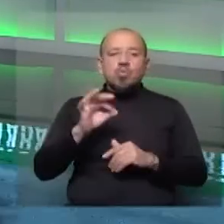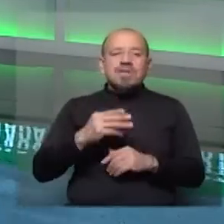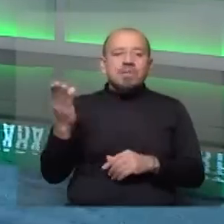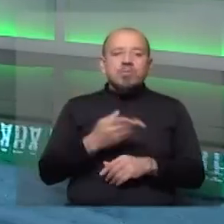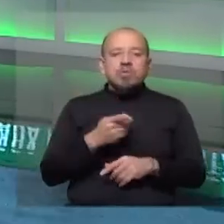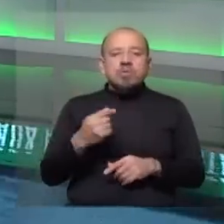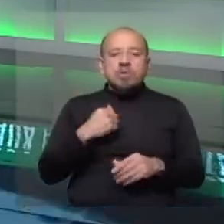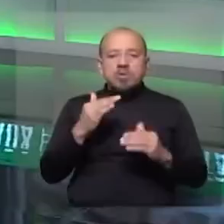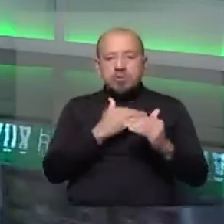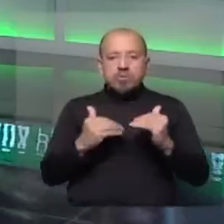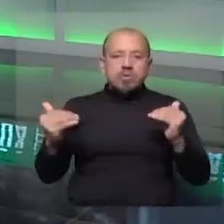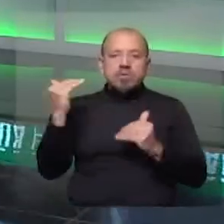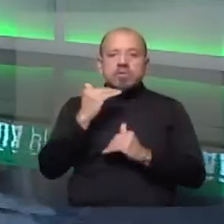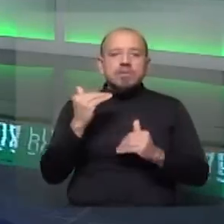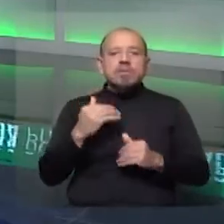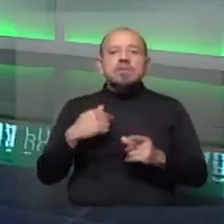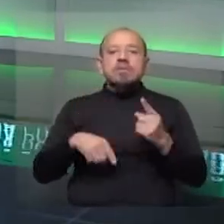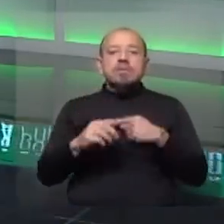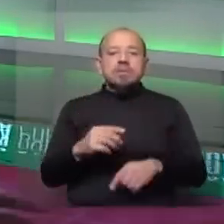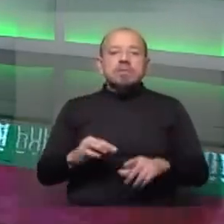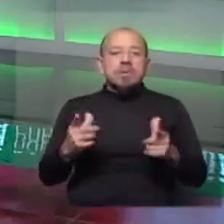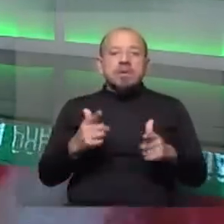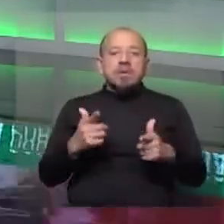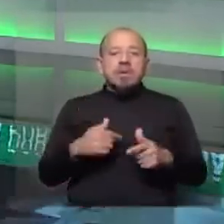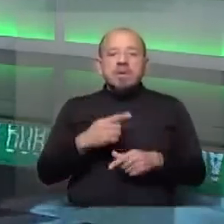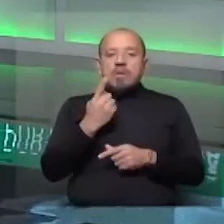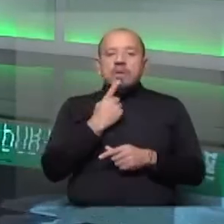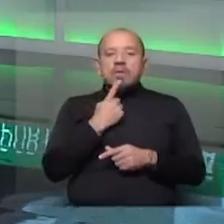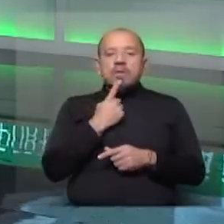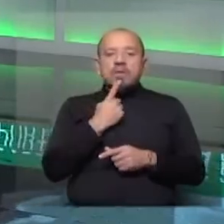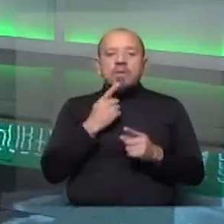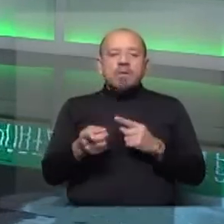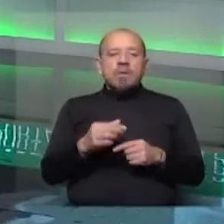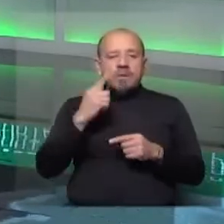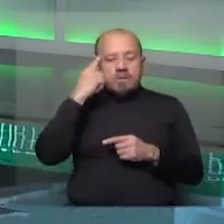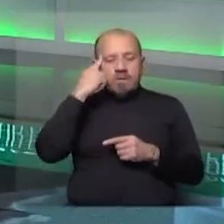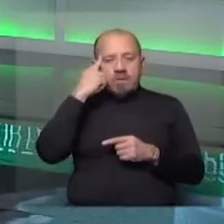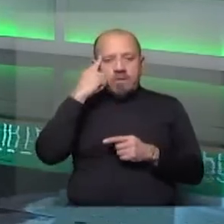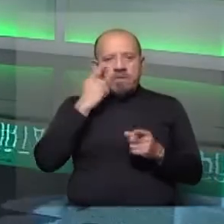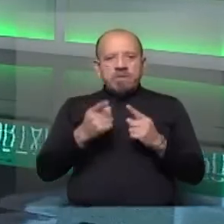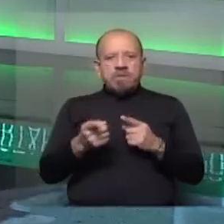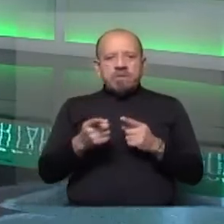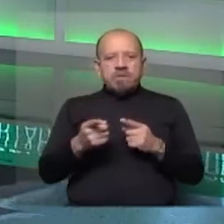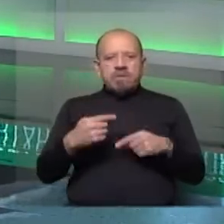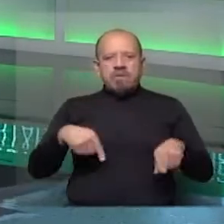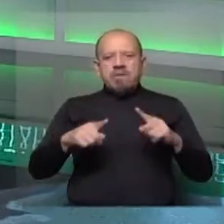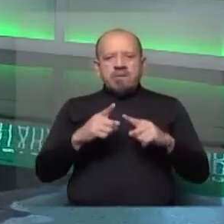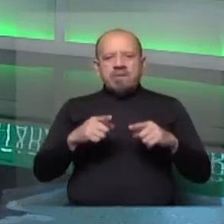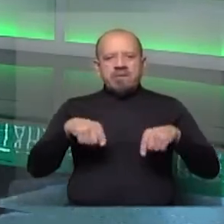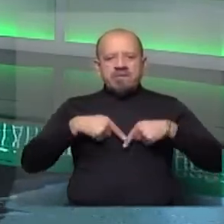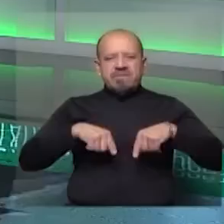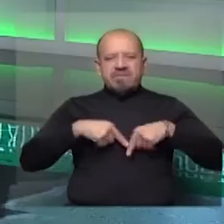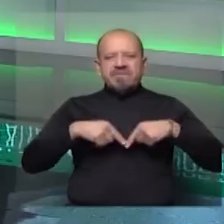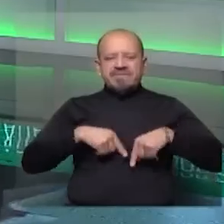por encima del resto del país y que no hay ninguna política específica pensada para esa zona en tanto el intendente de